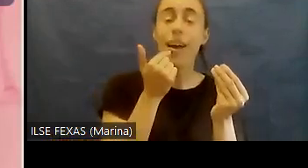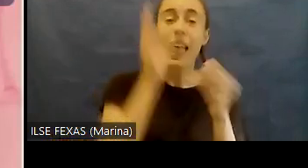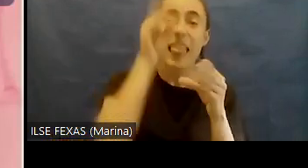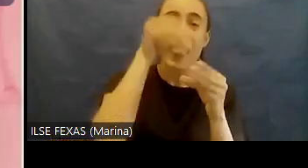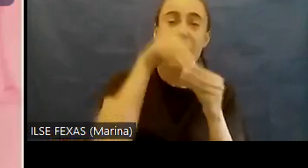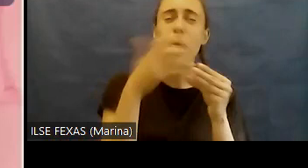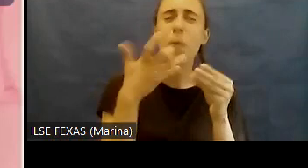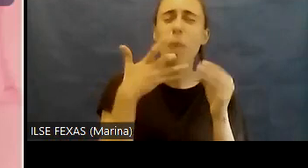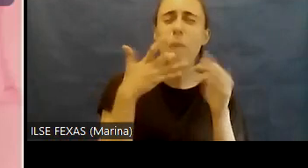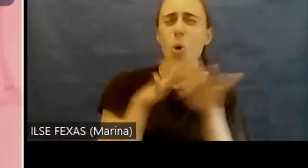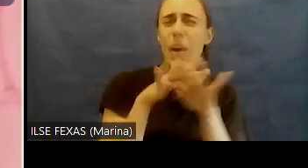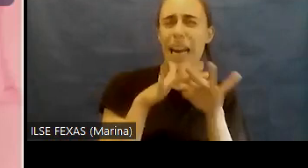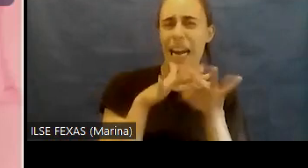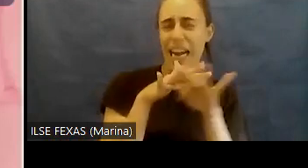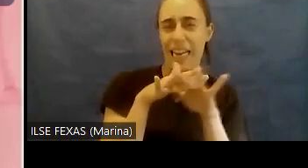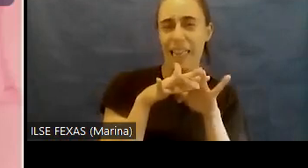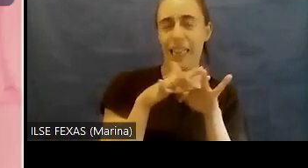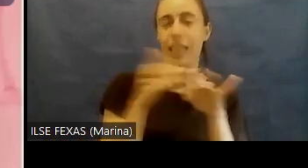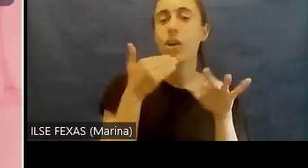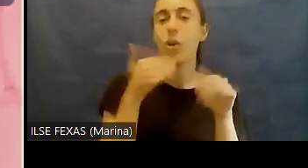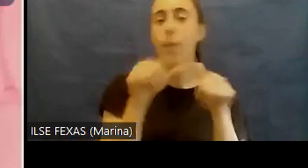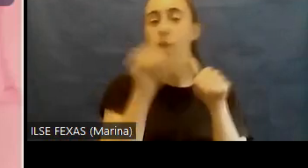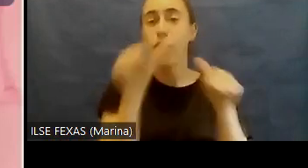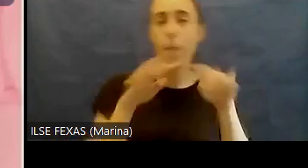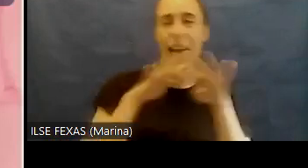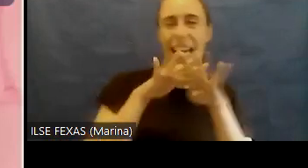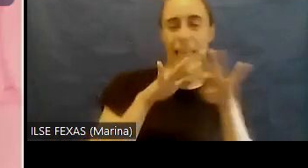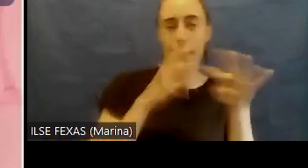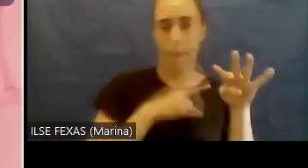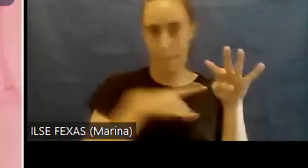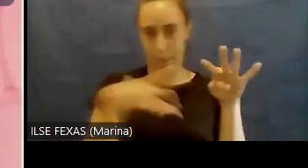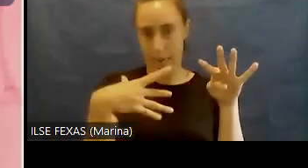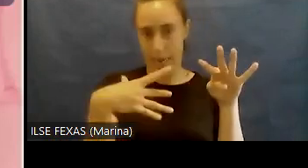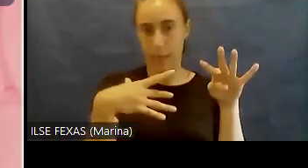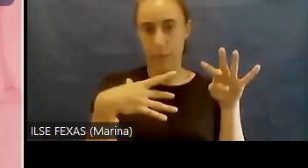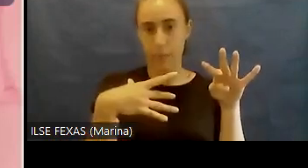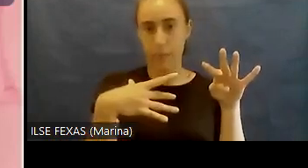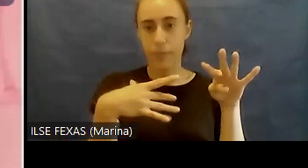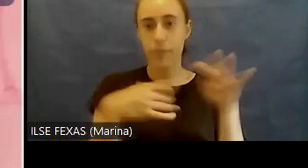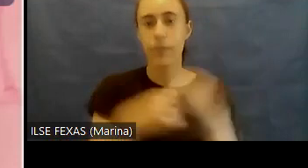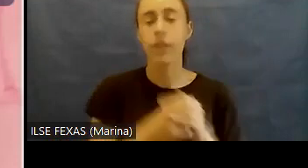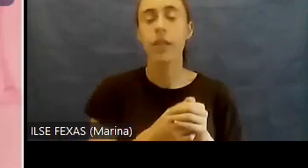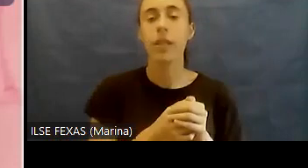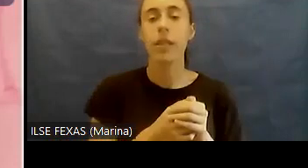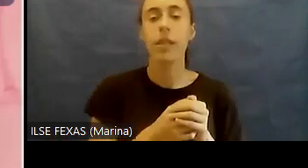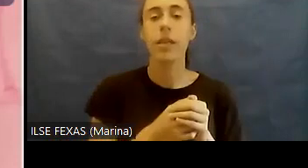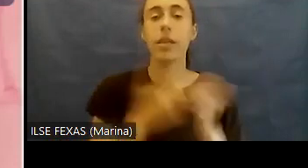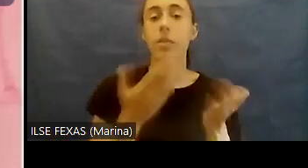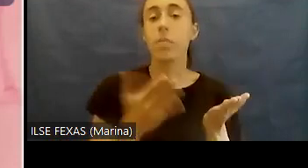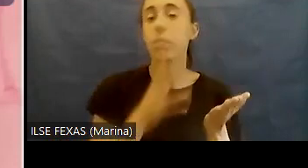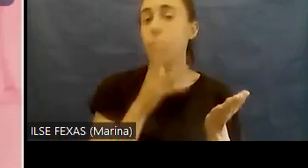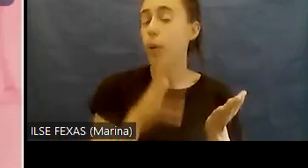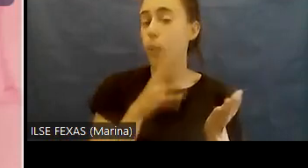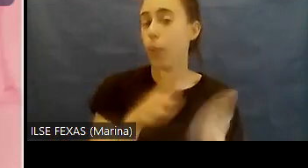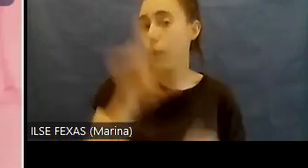de enrejado, como una rejilla blanquecina. Lo habréis visto seguramente en alguna ocasión. La causa no se sabe cuál es,